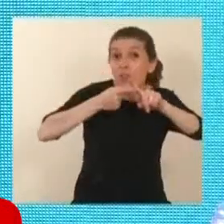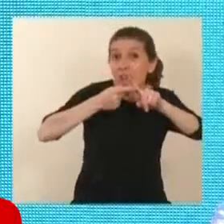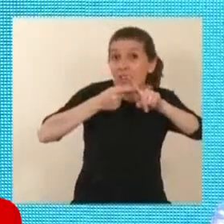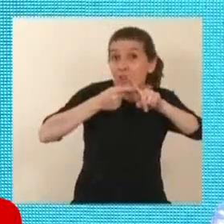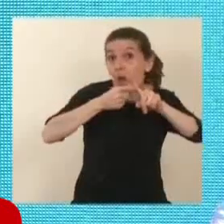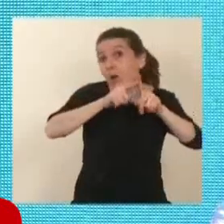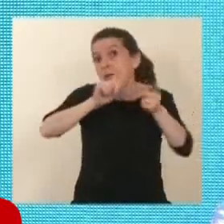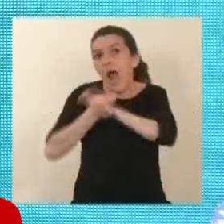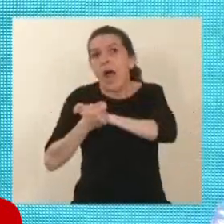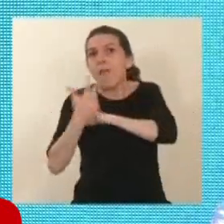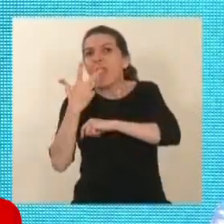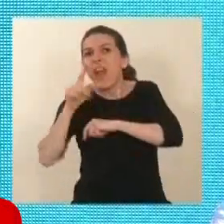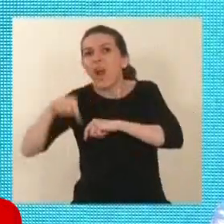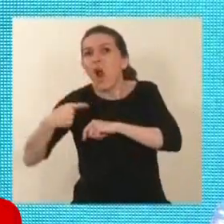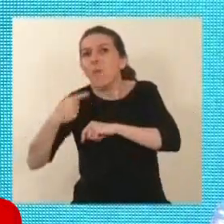7% al